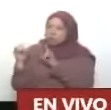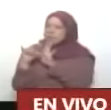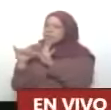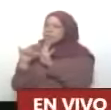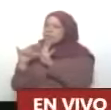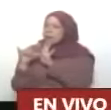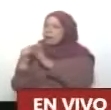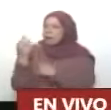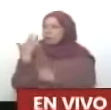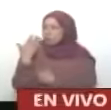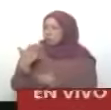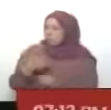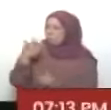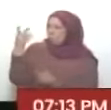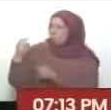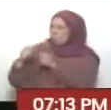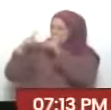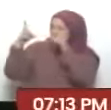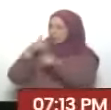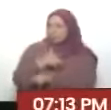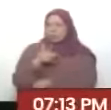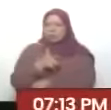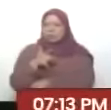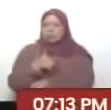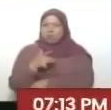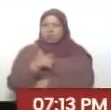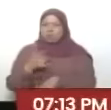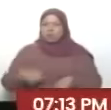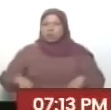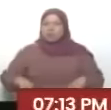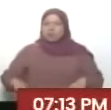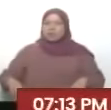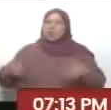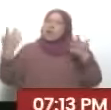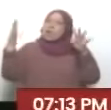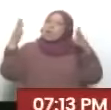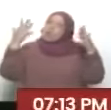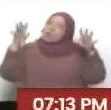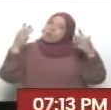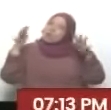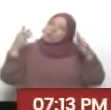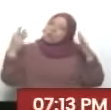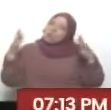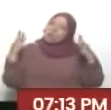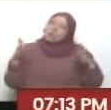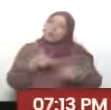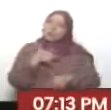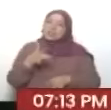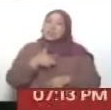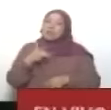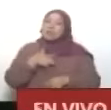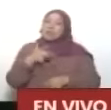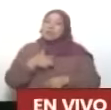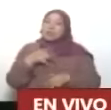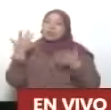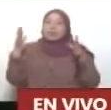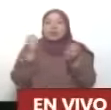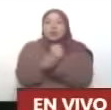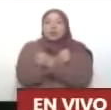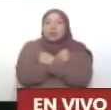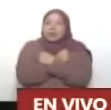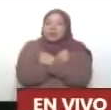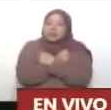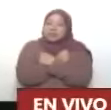lado. Me emocioné, yo me emocioné mucho. Y la gente se paró a aplaudir. Ella se emocionó mucho. Nos